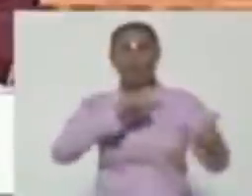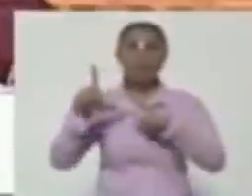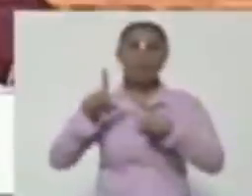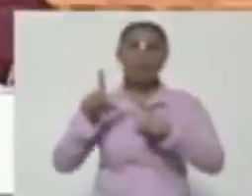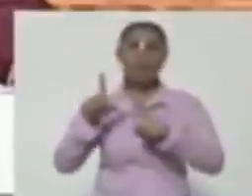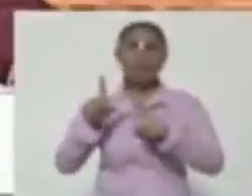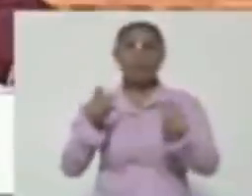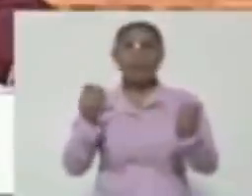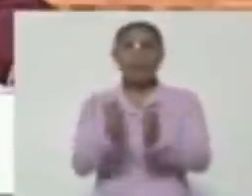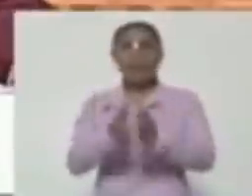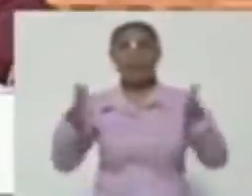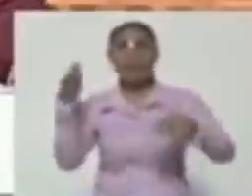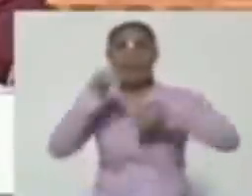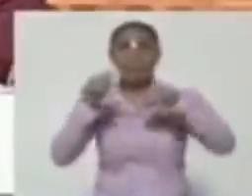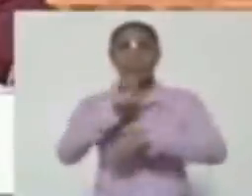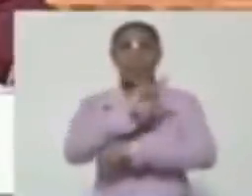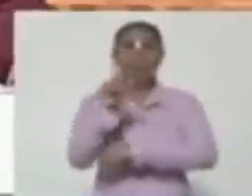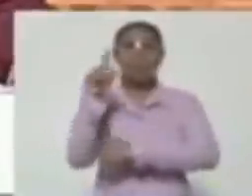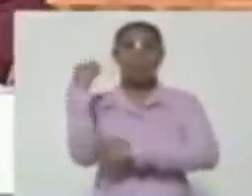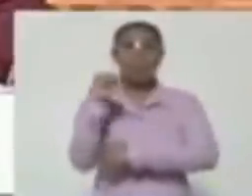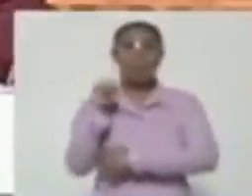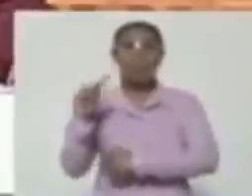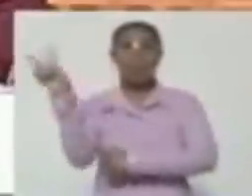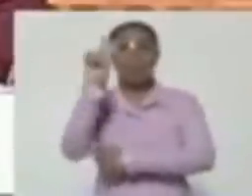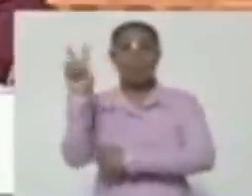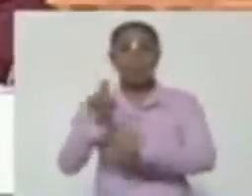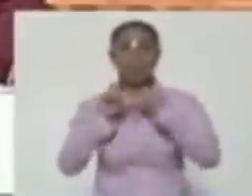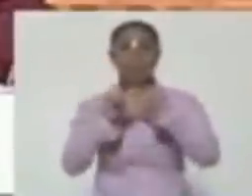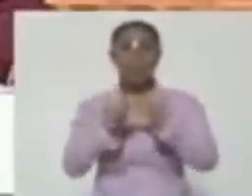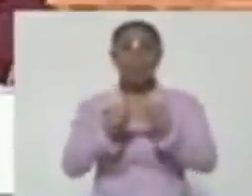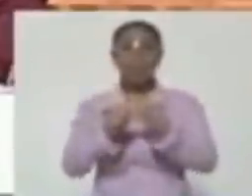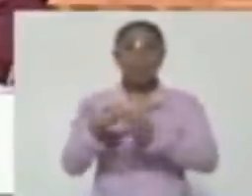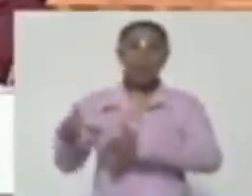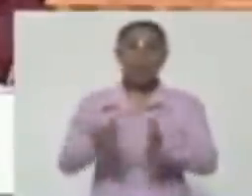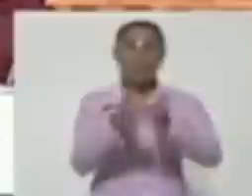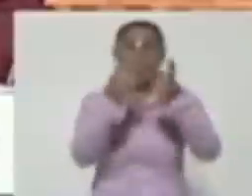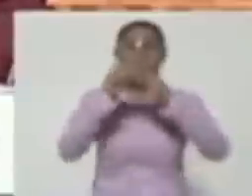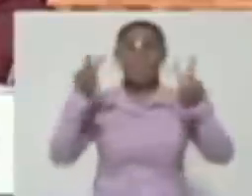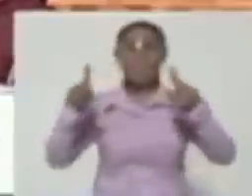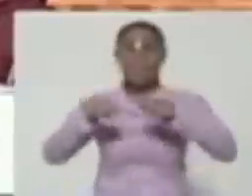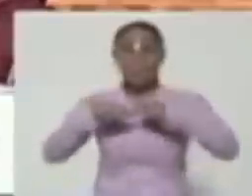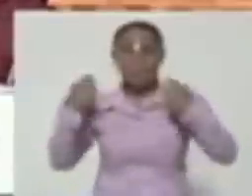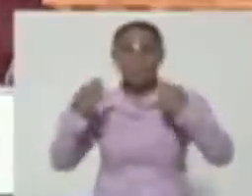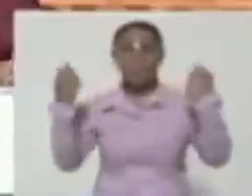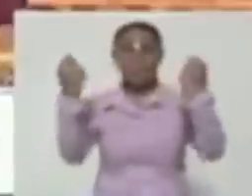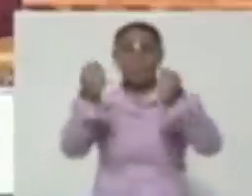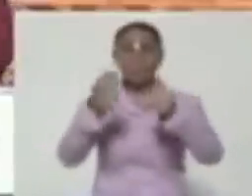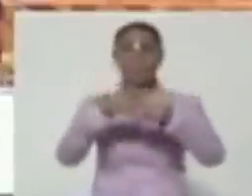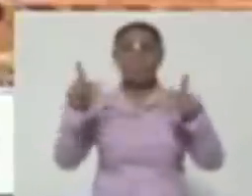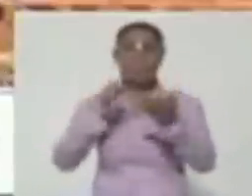las mega elecciones del 21 de noviembre y que Venezuela siga su senda de paz, prosperidad,